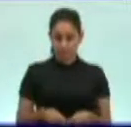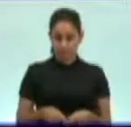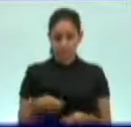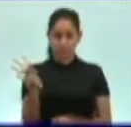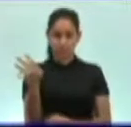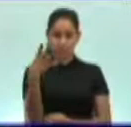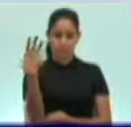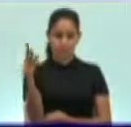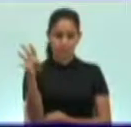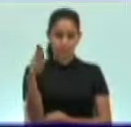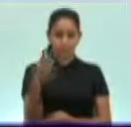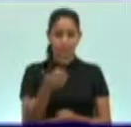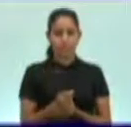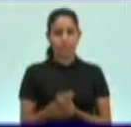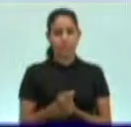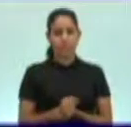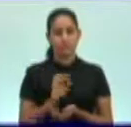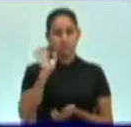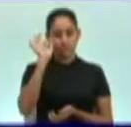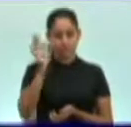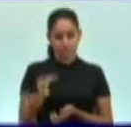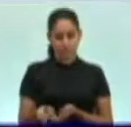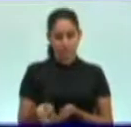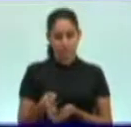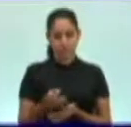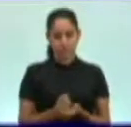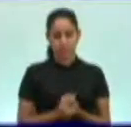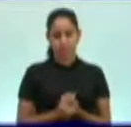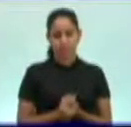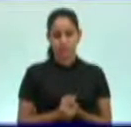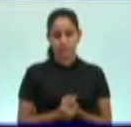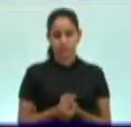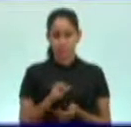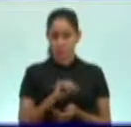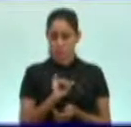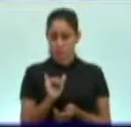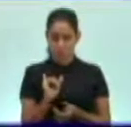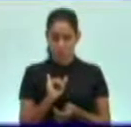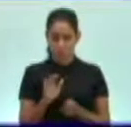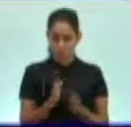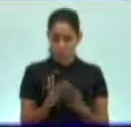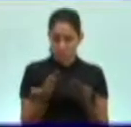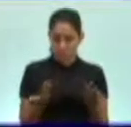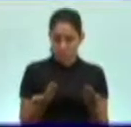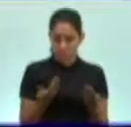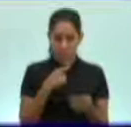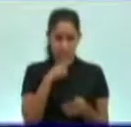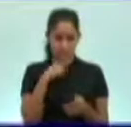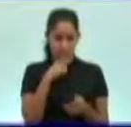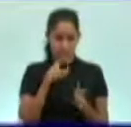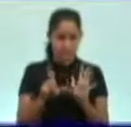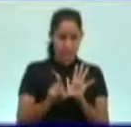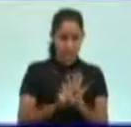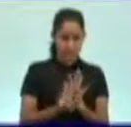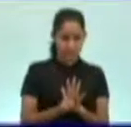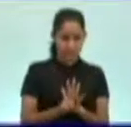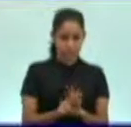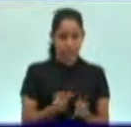plantea en nuestra Constitución. A su vez, esta ley